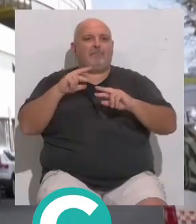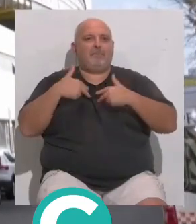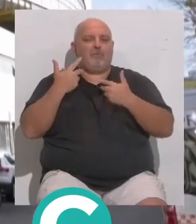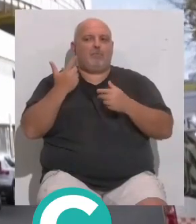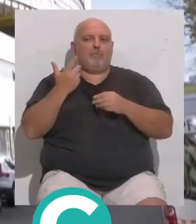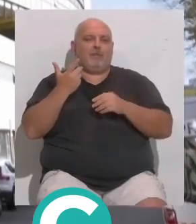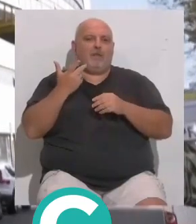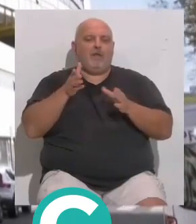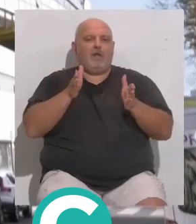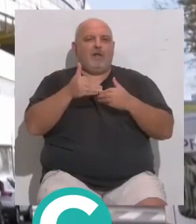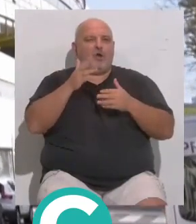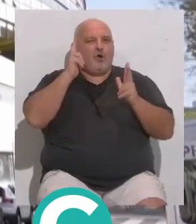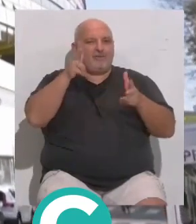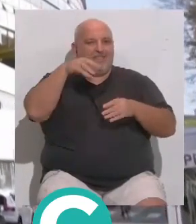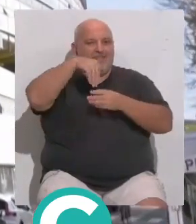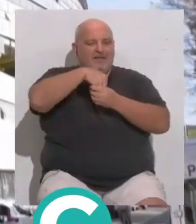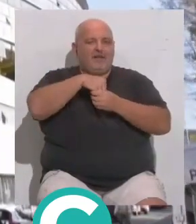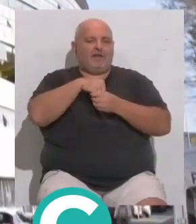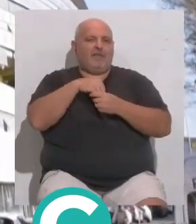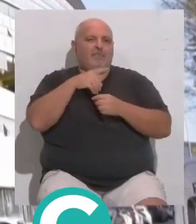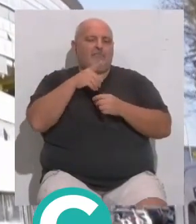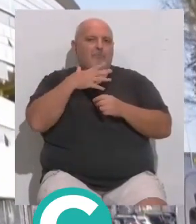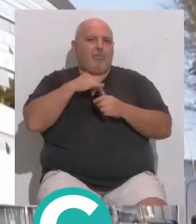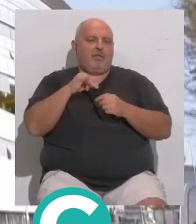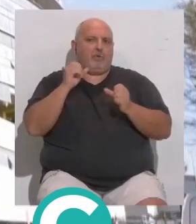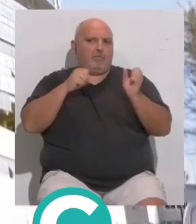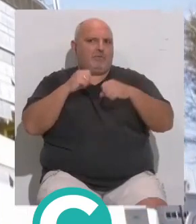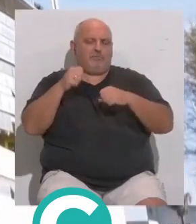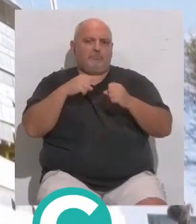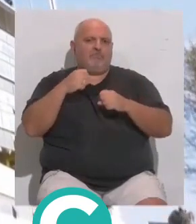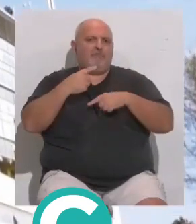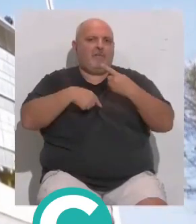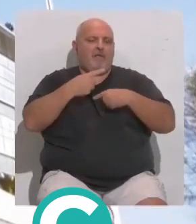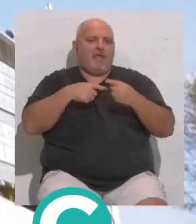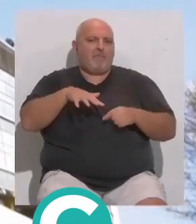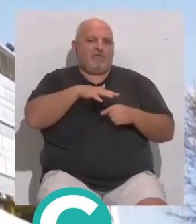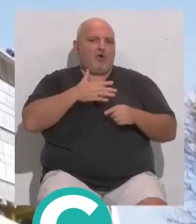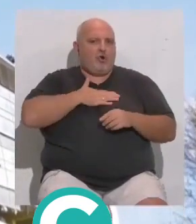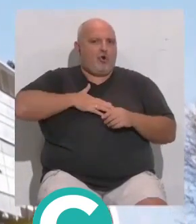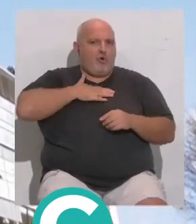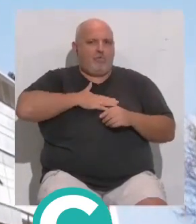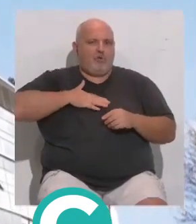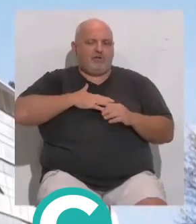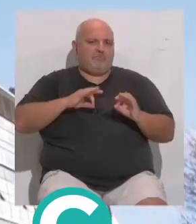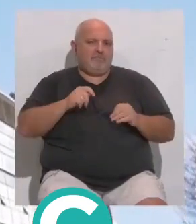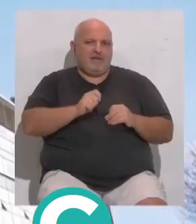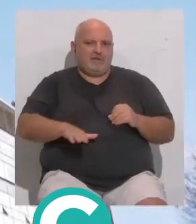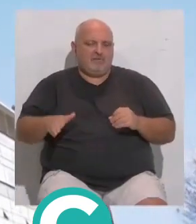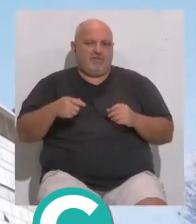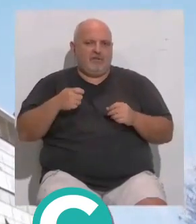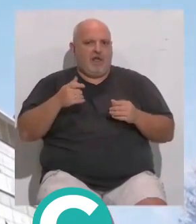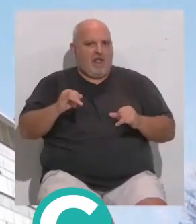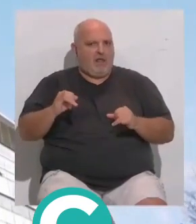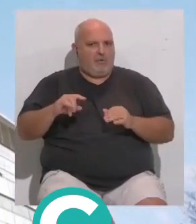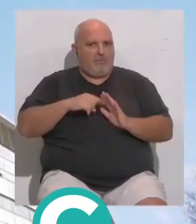tener unas unidades de alojamiento que claramente podrán competir para esas familias por espacio, además de rincones especiales para los pequeños de la